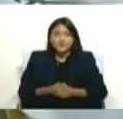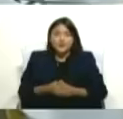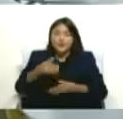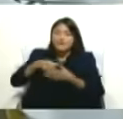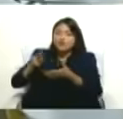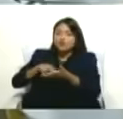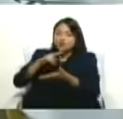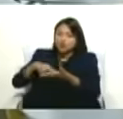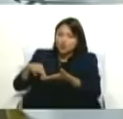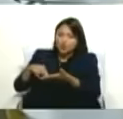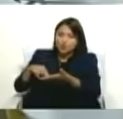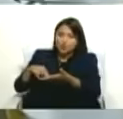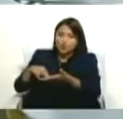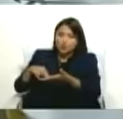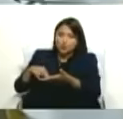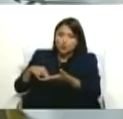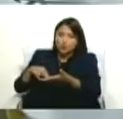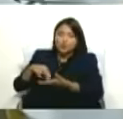Votos nulos,